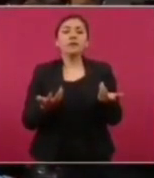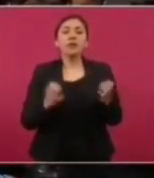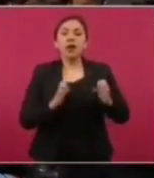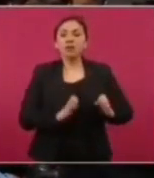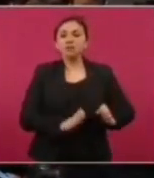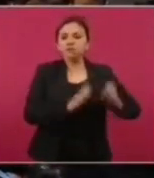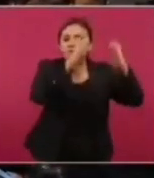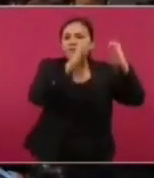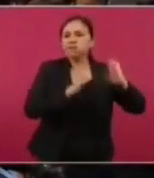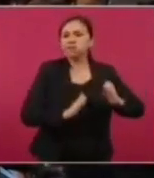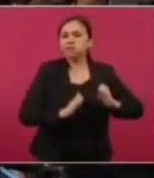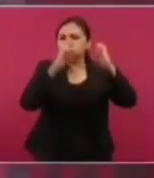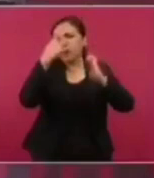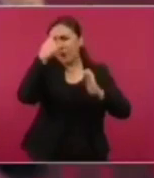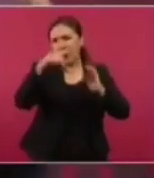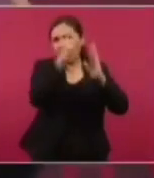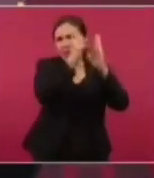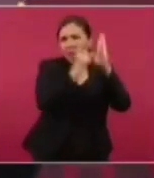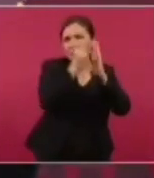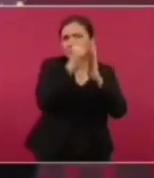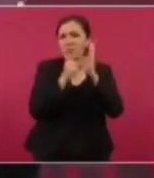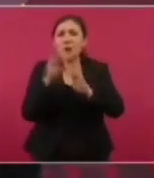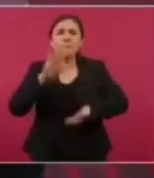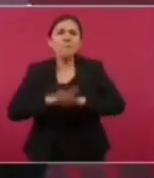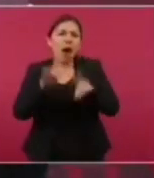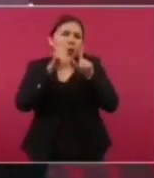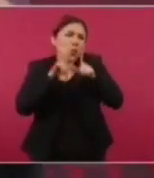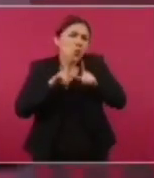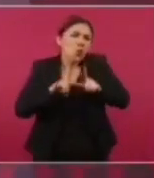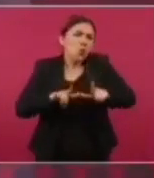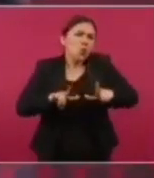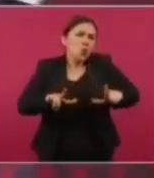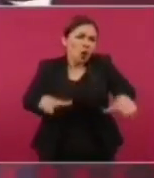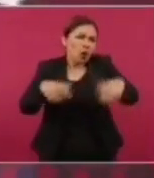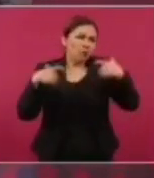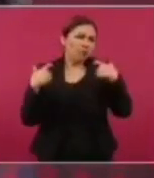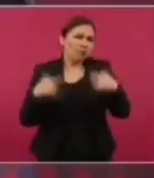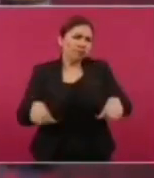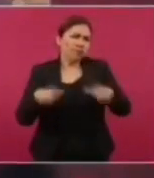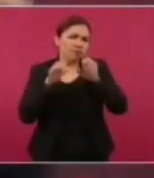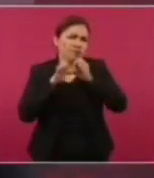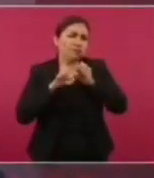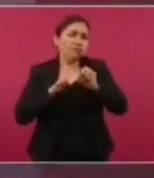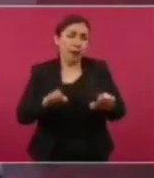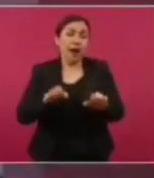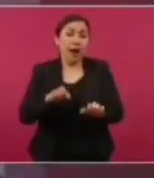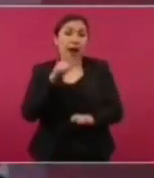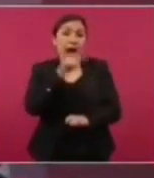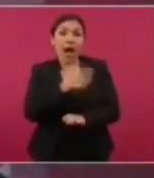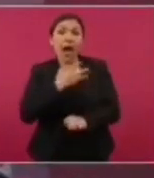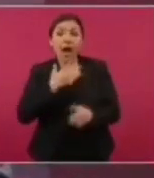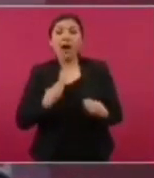los edificios de departamentos más lujosos, donde viven pues